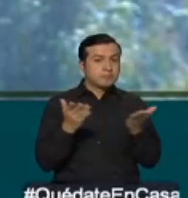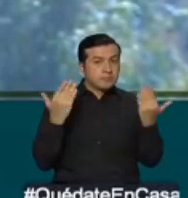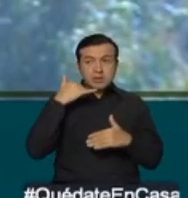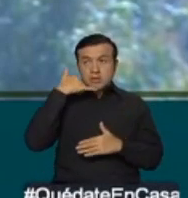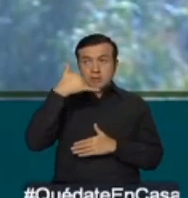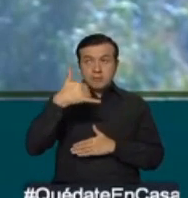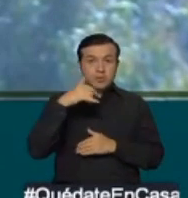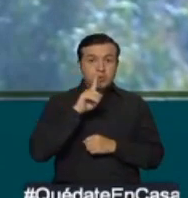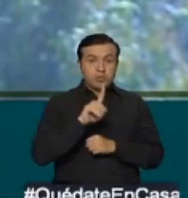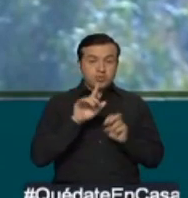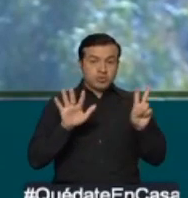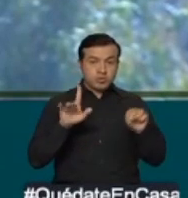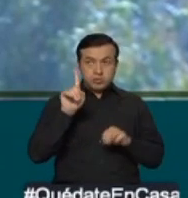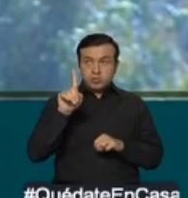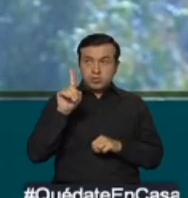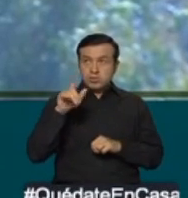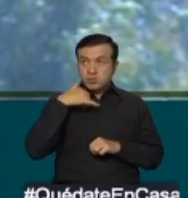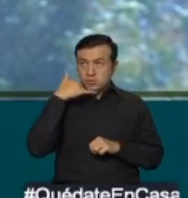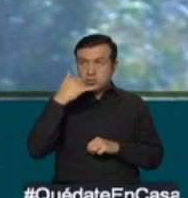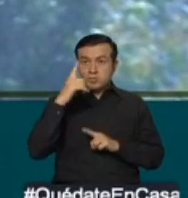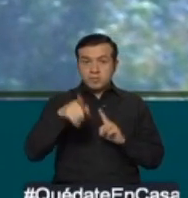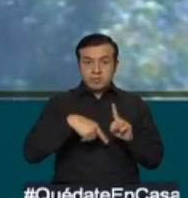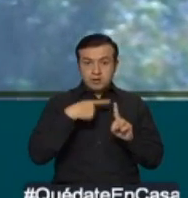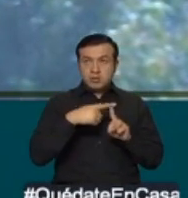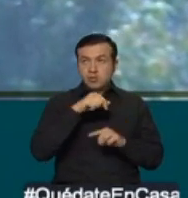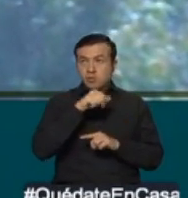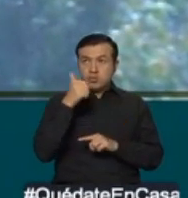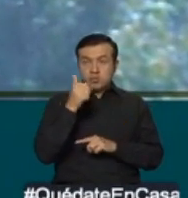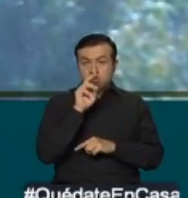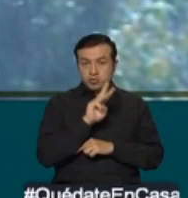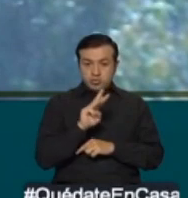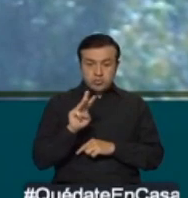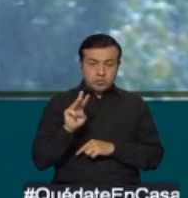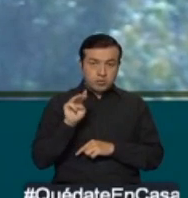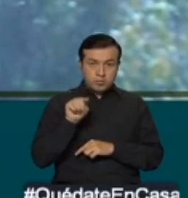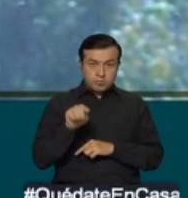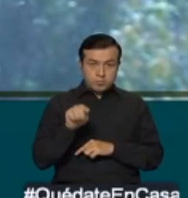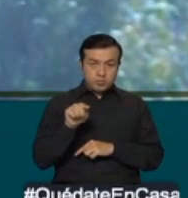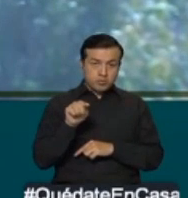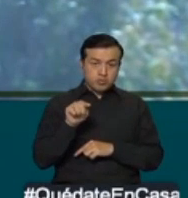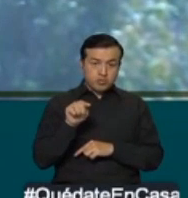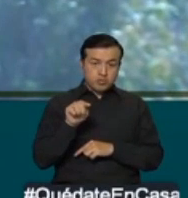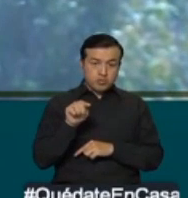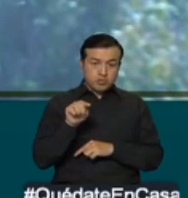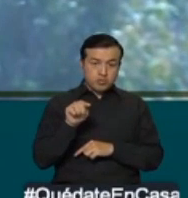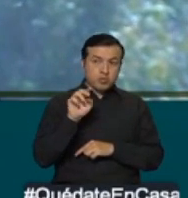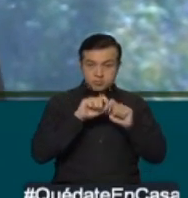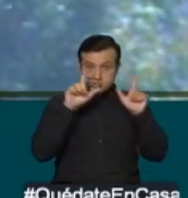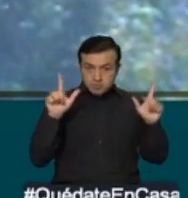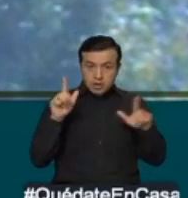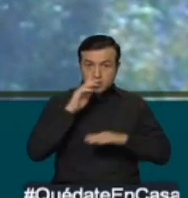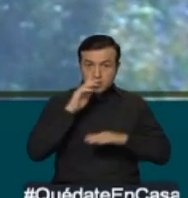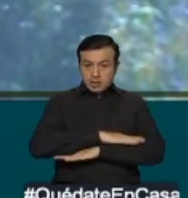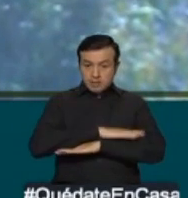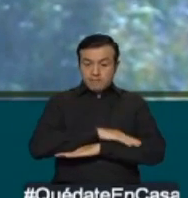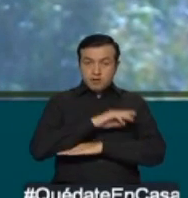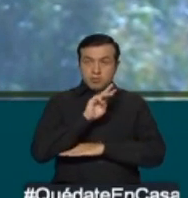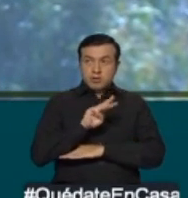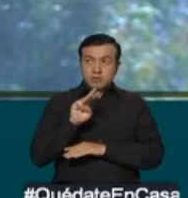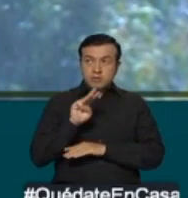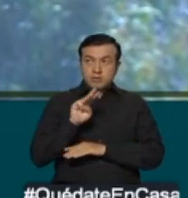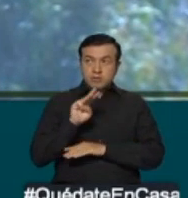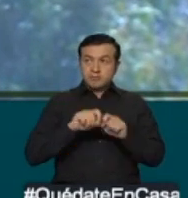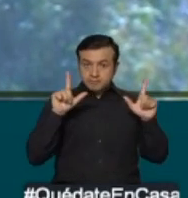the phony ca-171 pero también hay otra herramienta ciudadana para apoyar a la ciudadanía frente a esta situación y es la disponibilidad